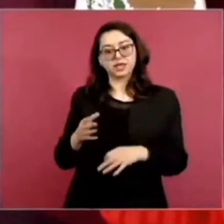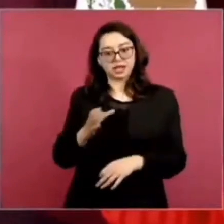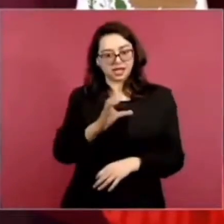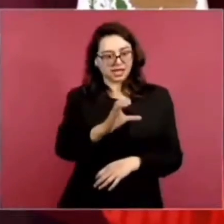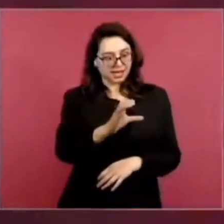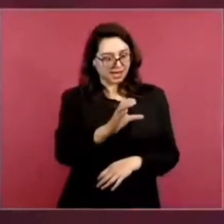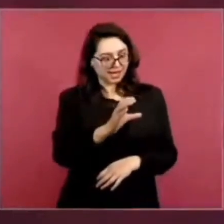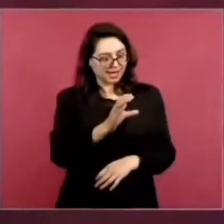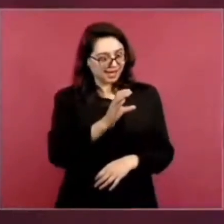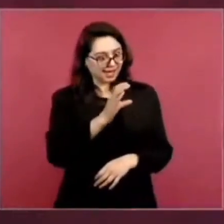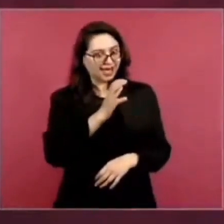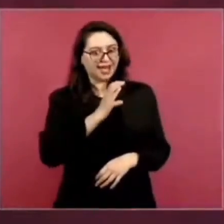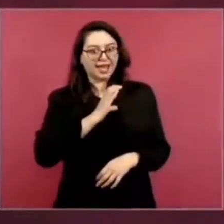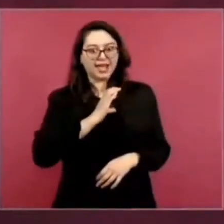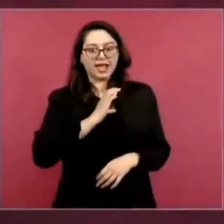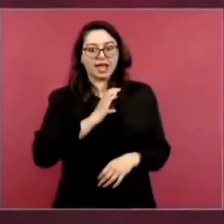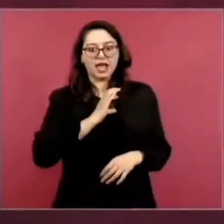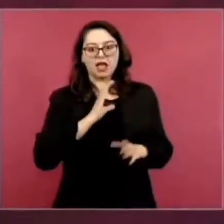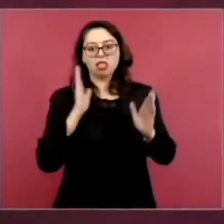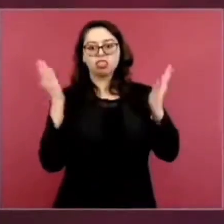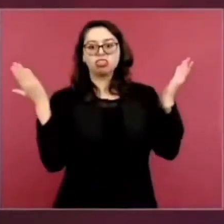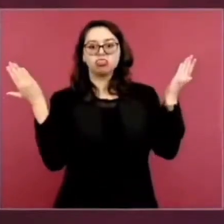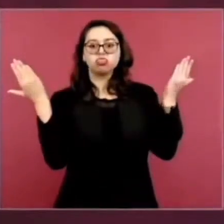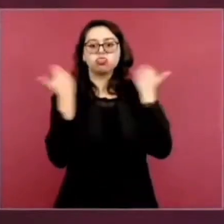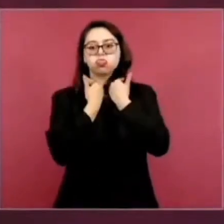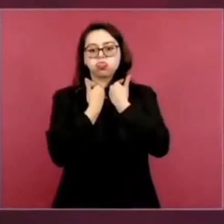cada vez más grande la deuda